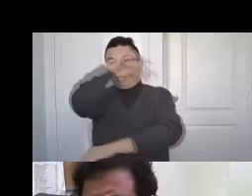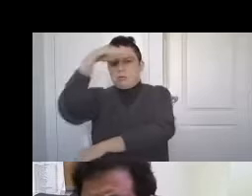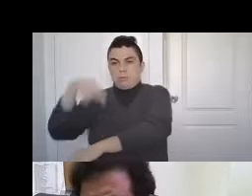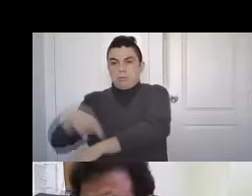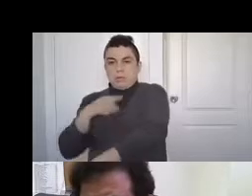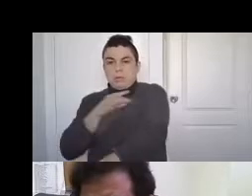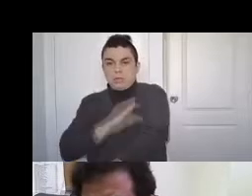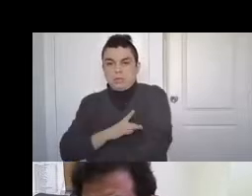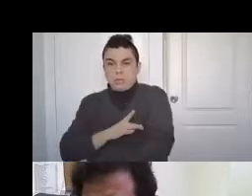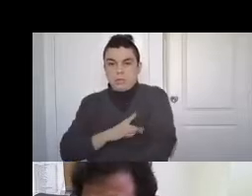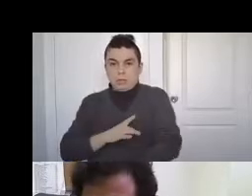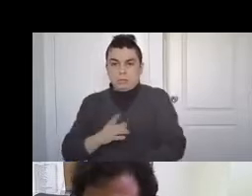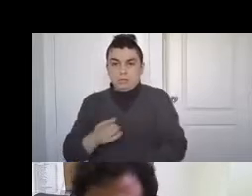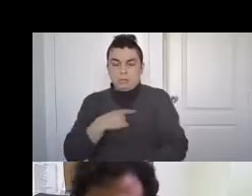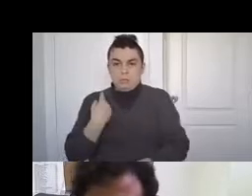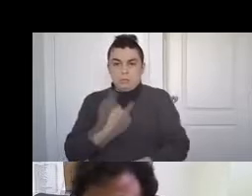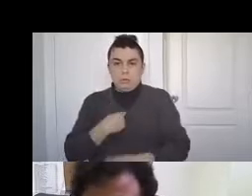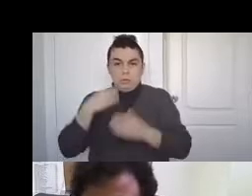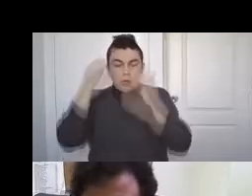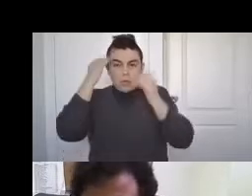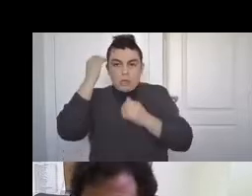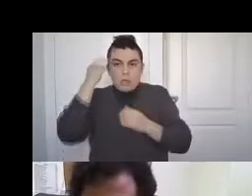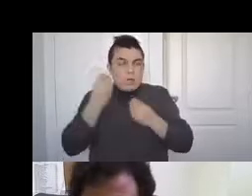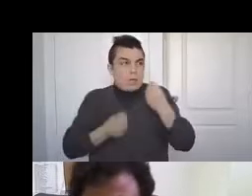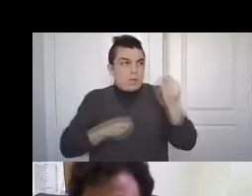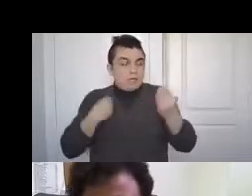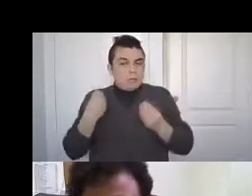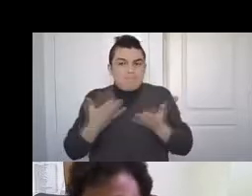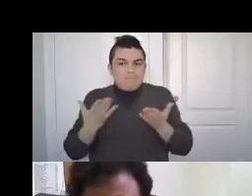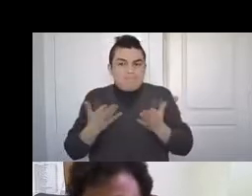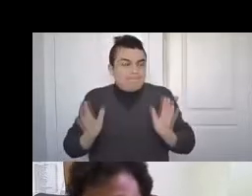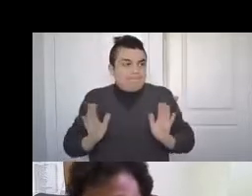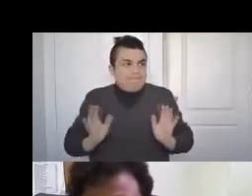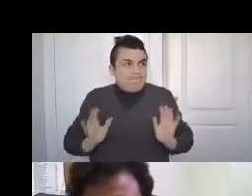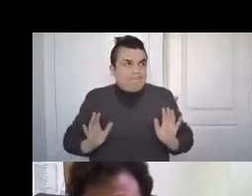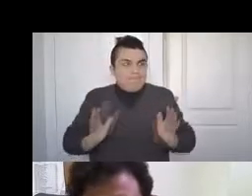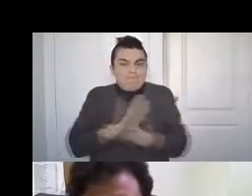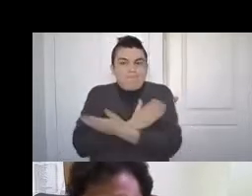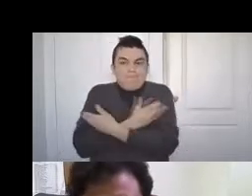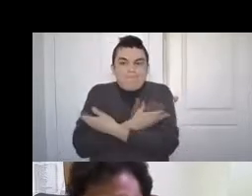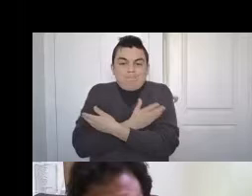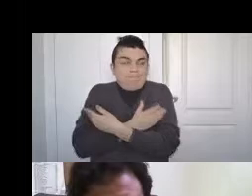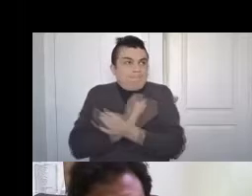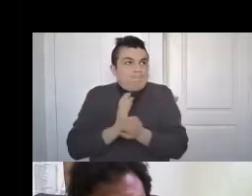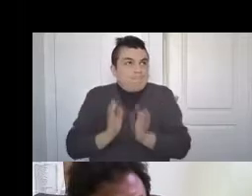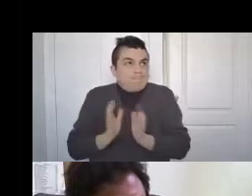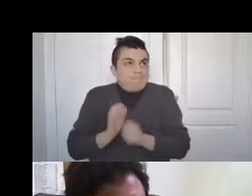teníamos mucho que hacer con el cólera. Nada más que no había